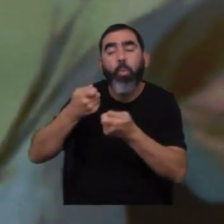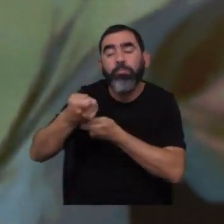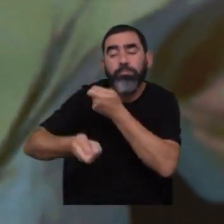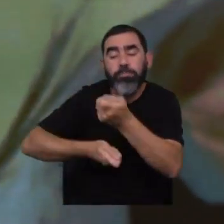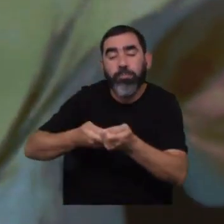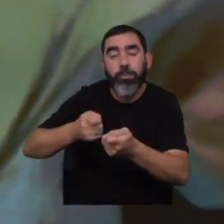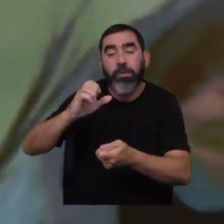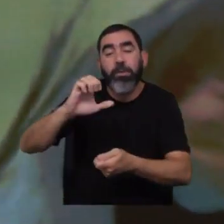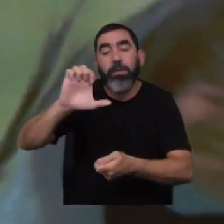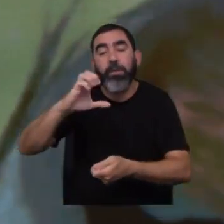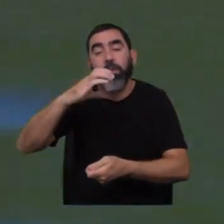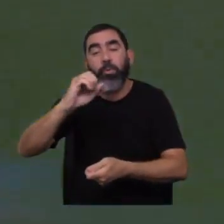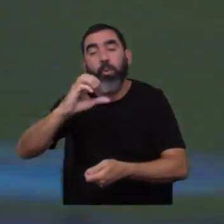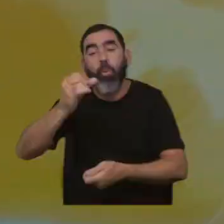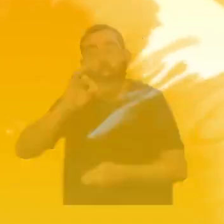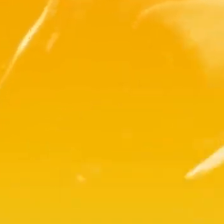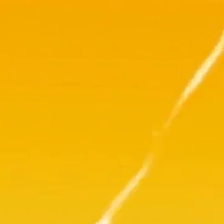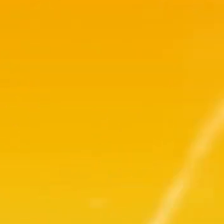la ecoacústica.